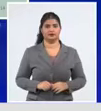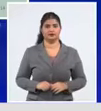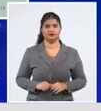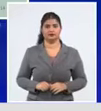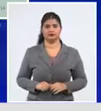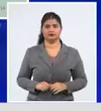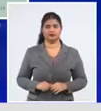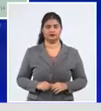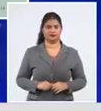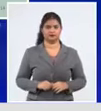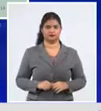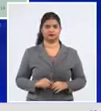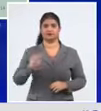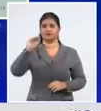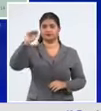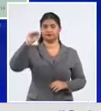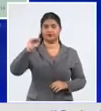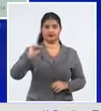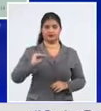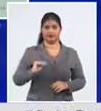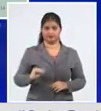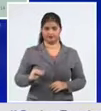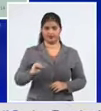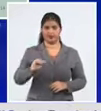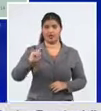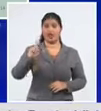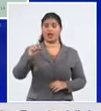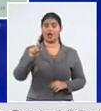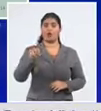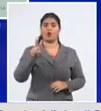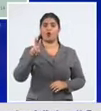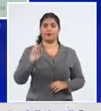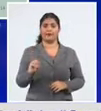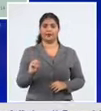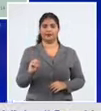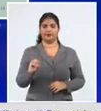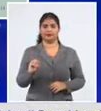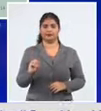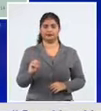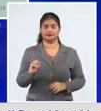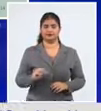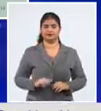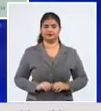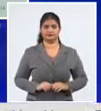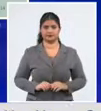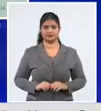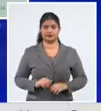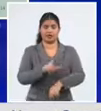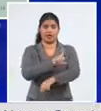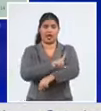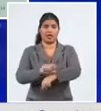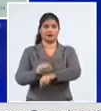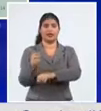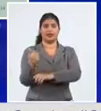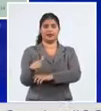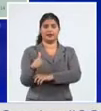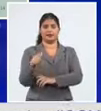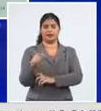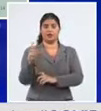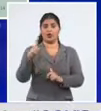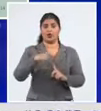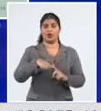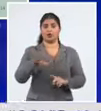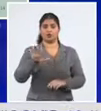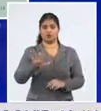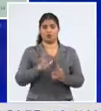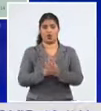Noris 36, Báguanos 31, Cacocún 20, Ibarra 15, Banes 13, Antillas 10, Cueto 5, Moa 4,